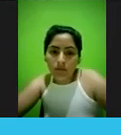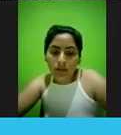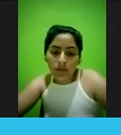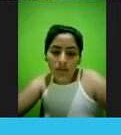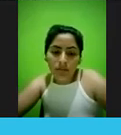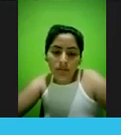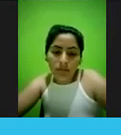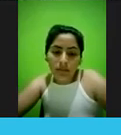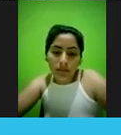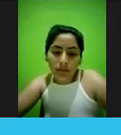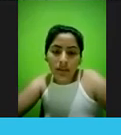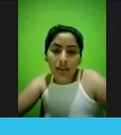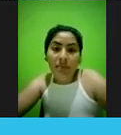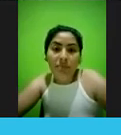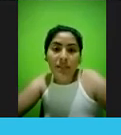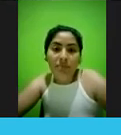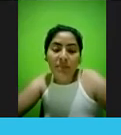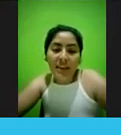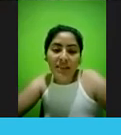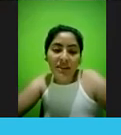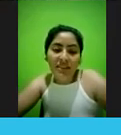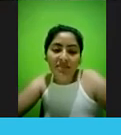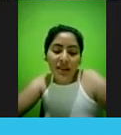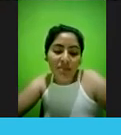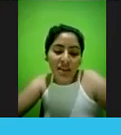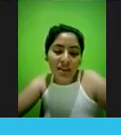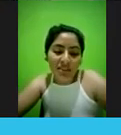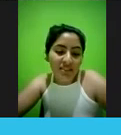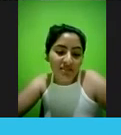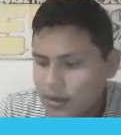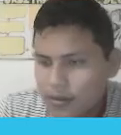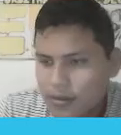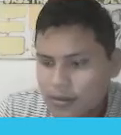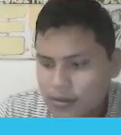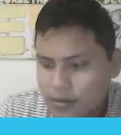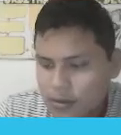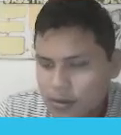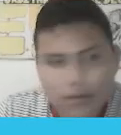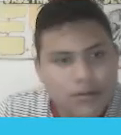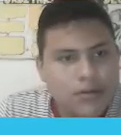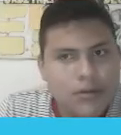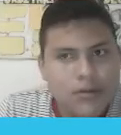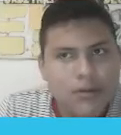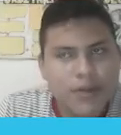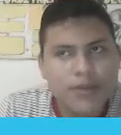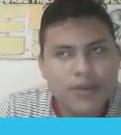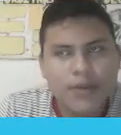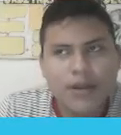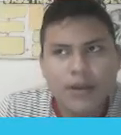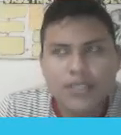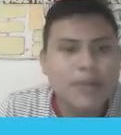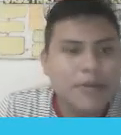¿Alguien? Leonardo. A Fabián, a ver. Leonardo y luego Fabián. ¿La epidermis? No.